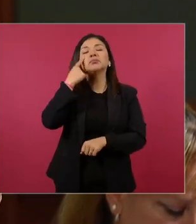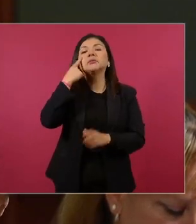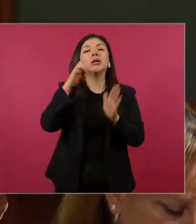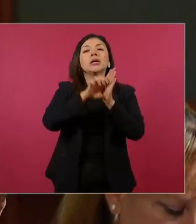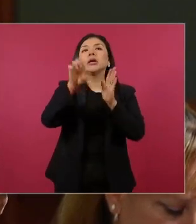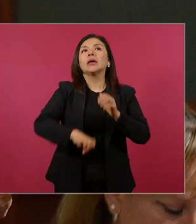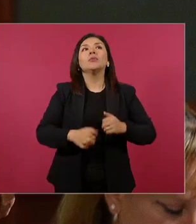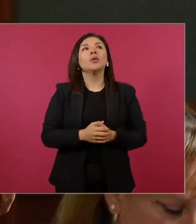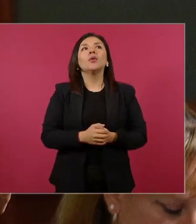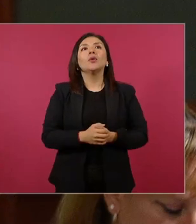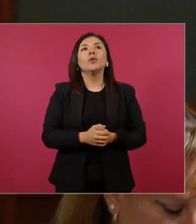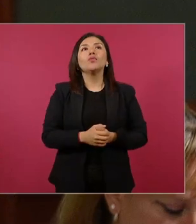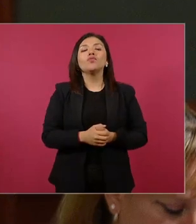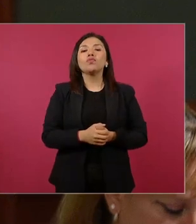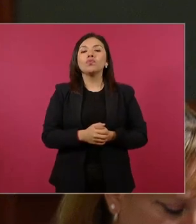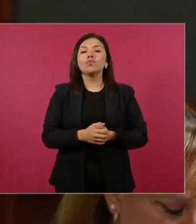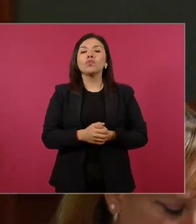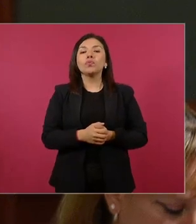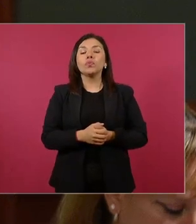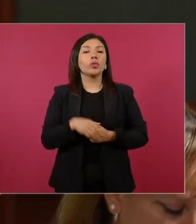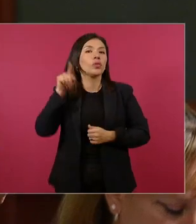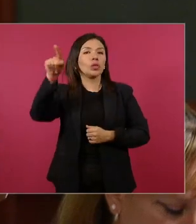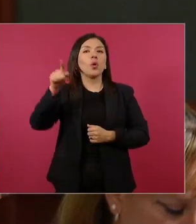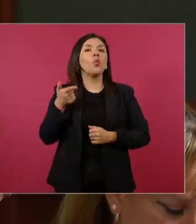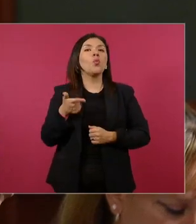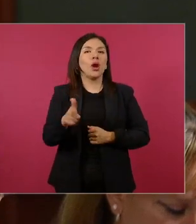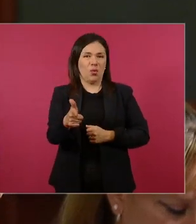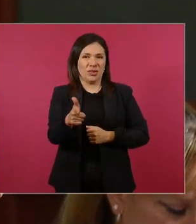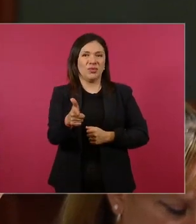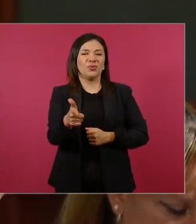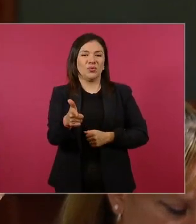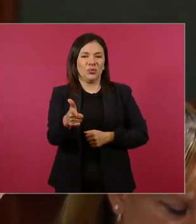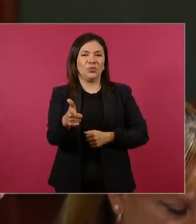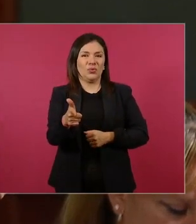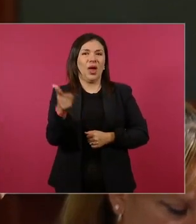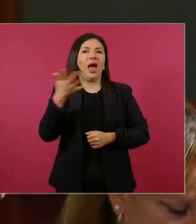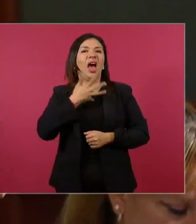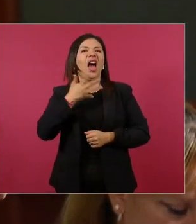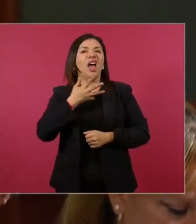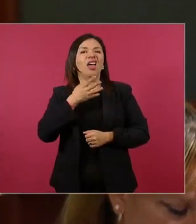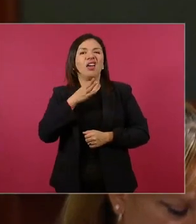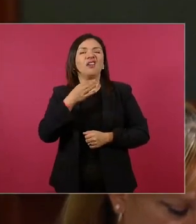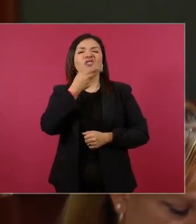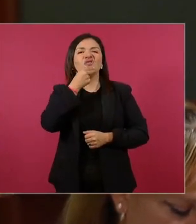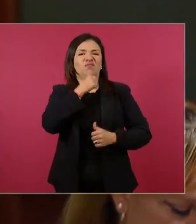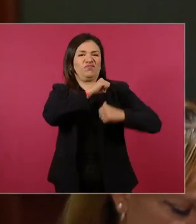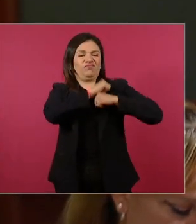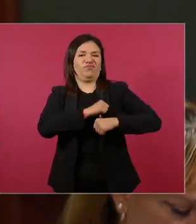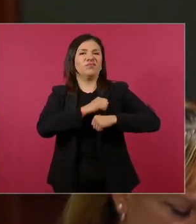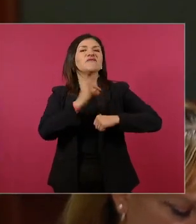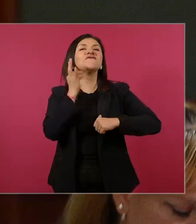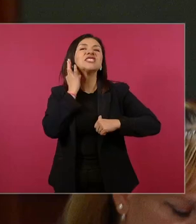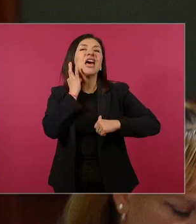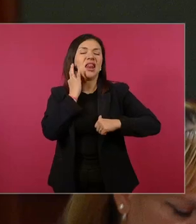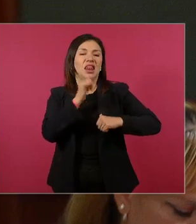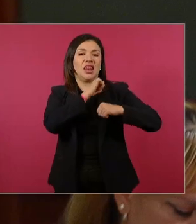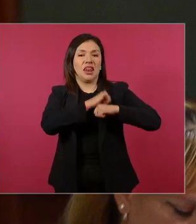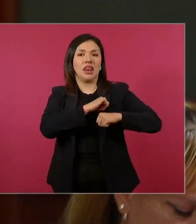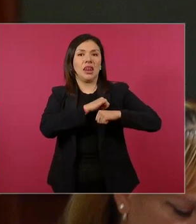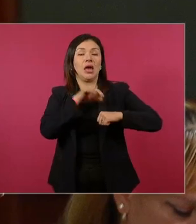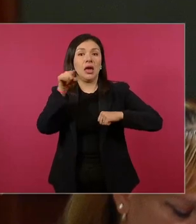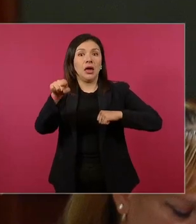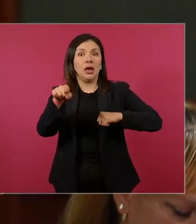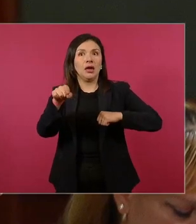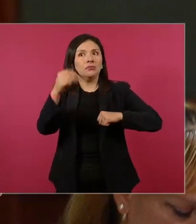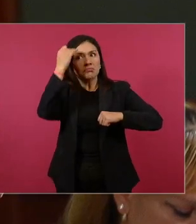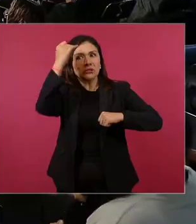ejemplo, en Guanajuato, que hay un fiscal que lleva, aunque terminó con